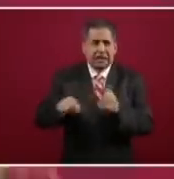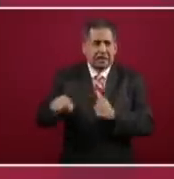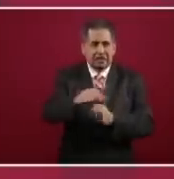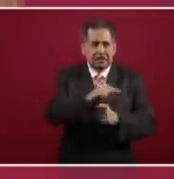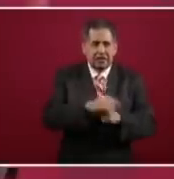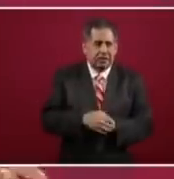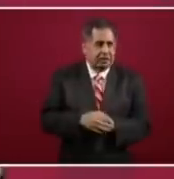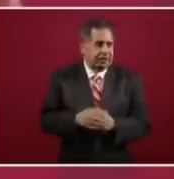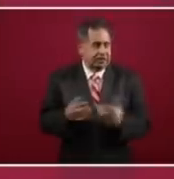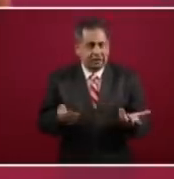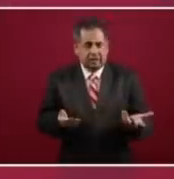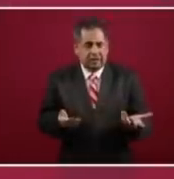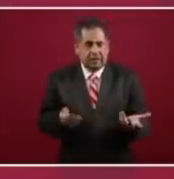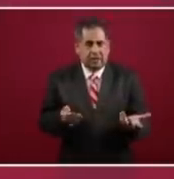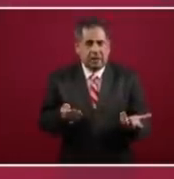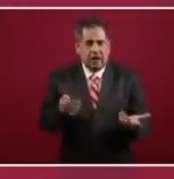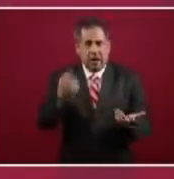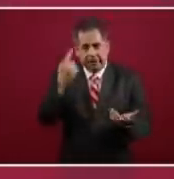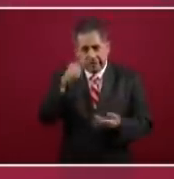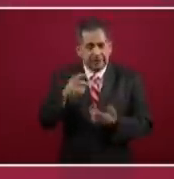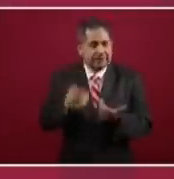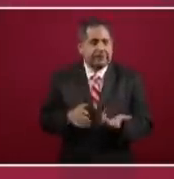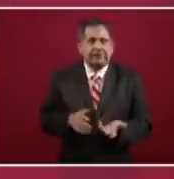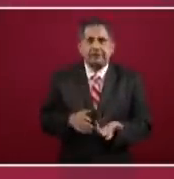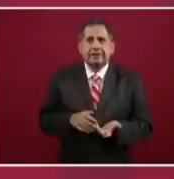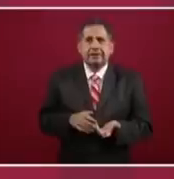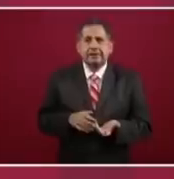pero hay veces que este